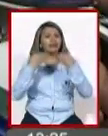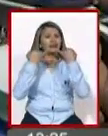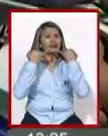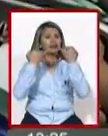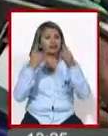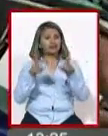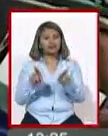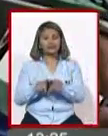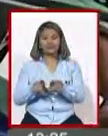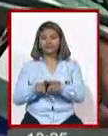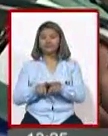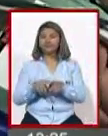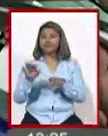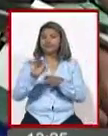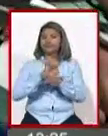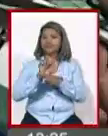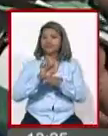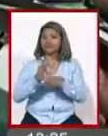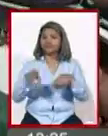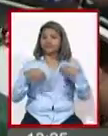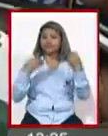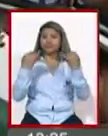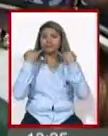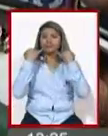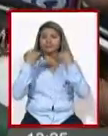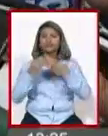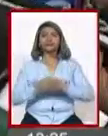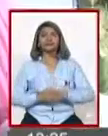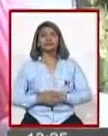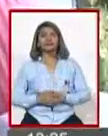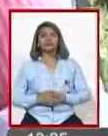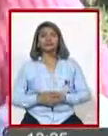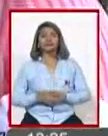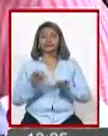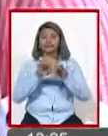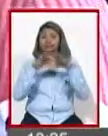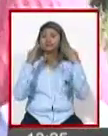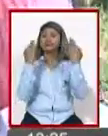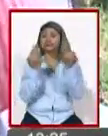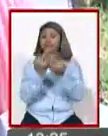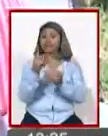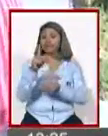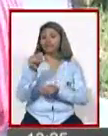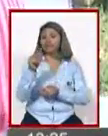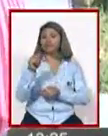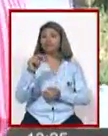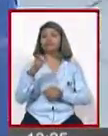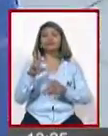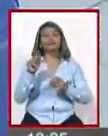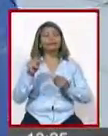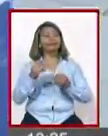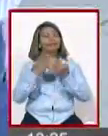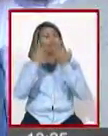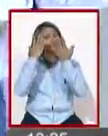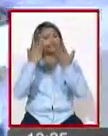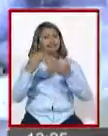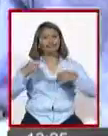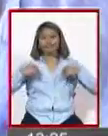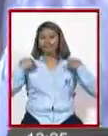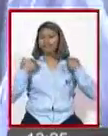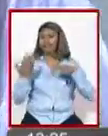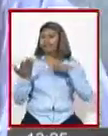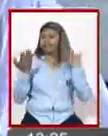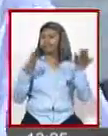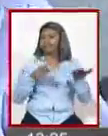informe, y en función a ellos daremos mayor información en el transcurso de las horas. La familia de Diana Paz Ríos aún no encuentra consuelo, ya que la joven